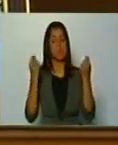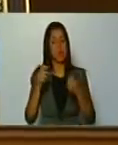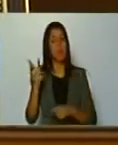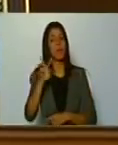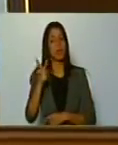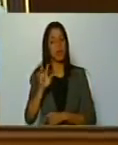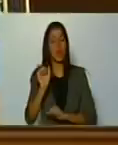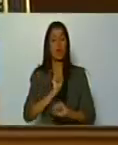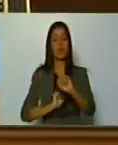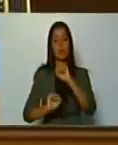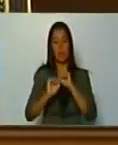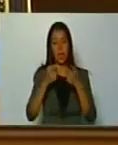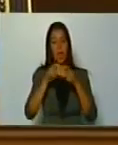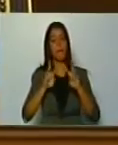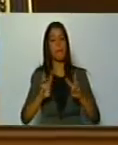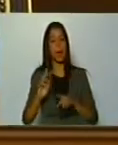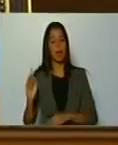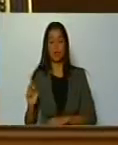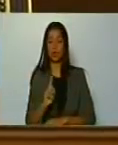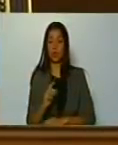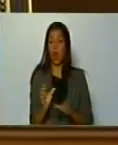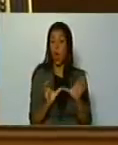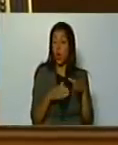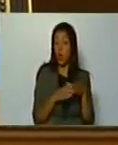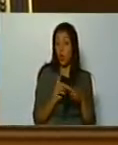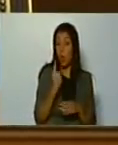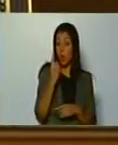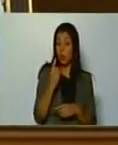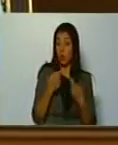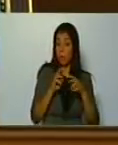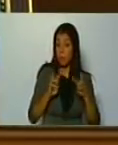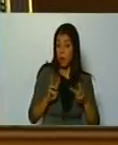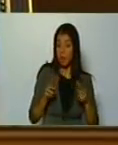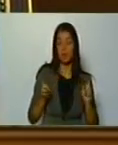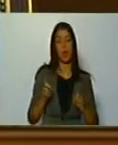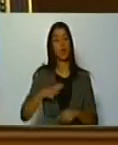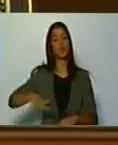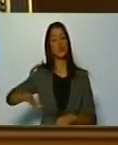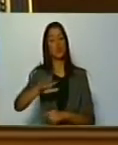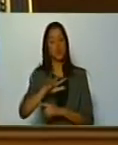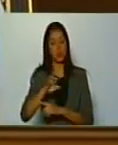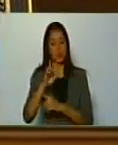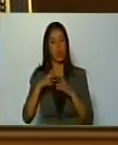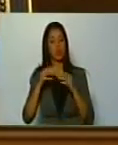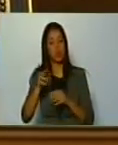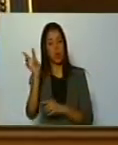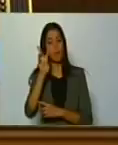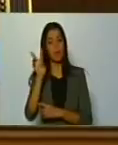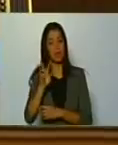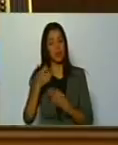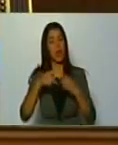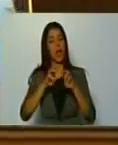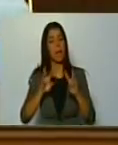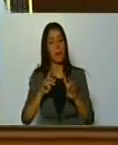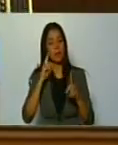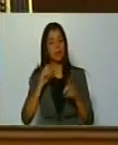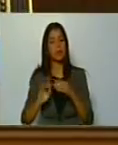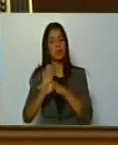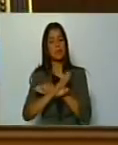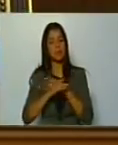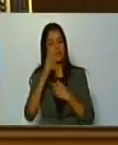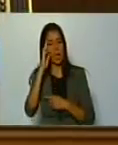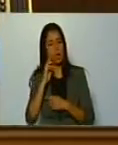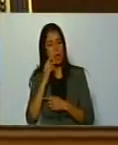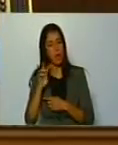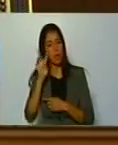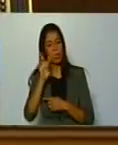defendiendo la paz para todos y para todas, no para un grupo, para toda Venezuela. Estamos defendiendo la integridad de Venezuela, defendiendo la